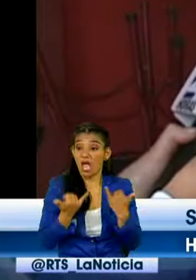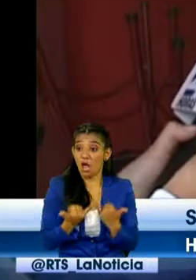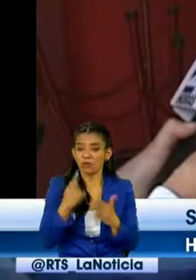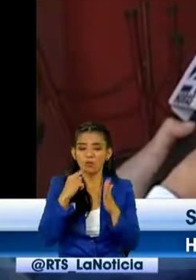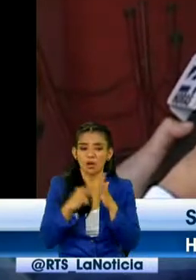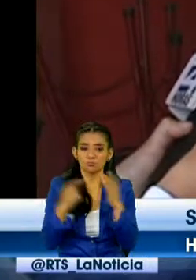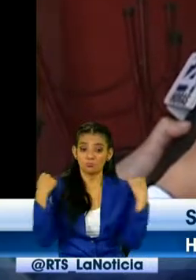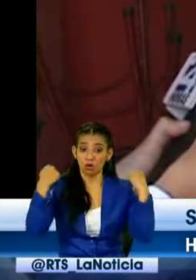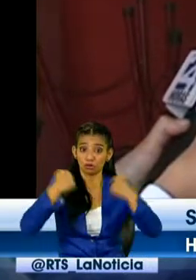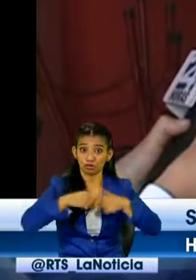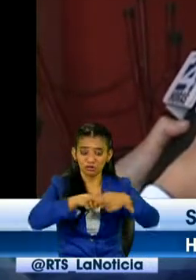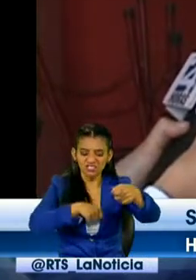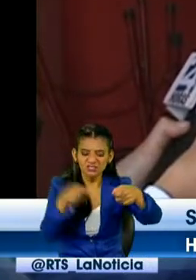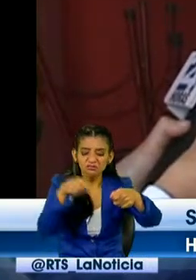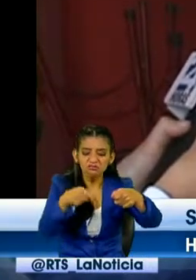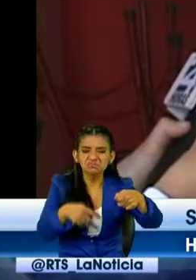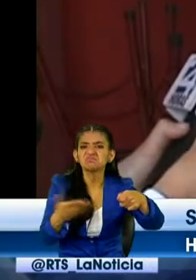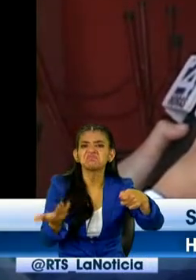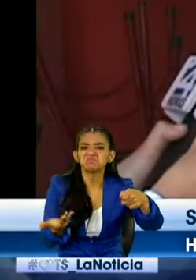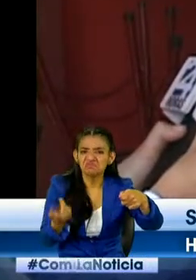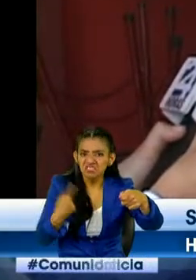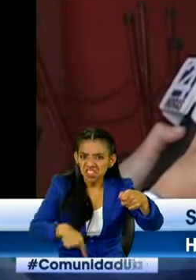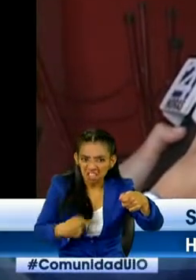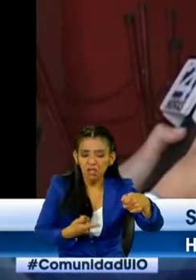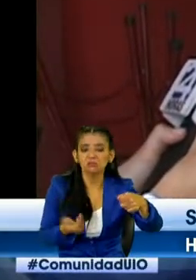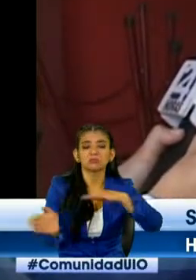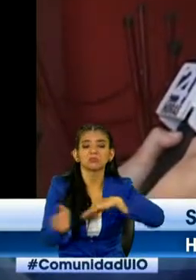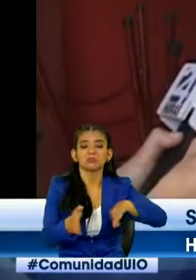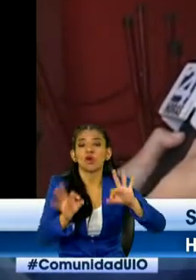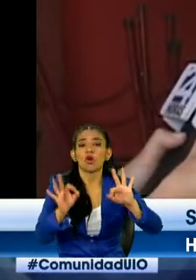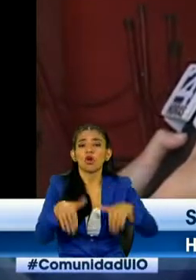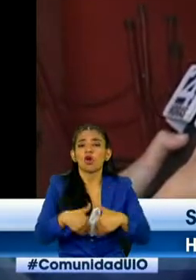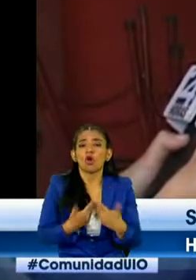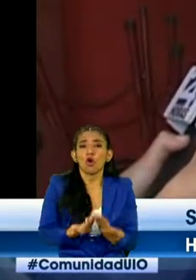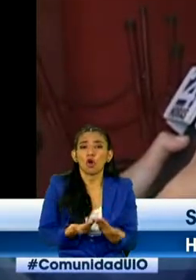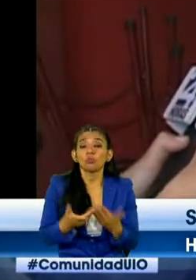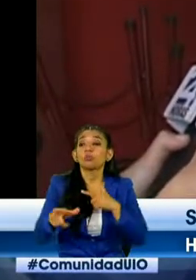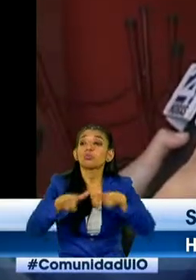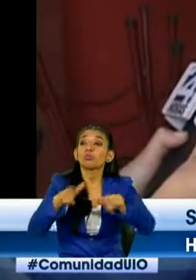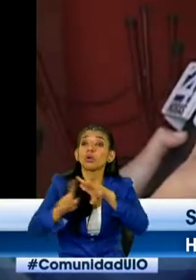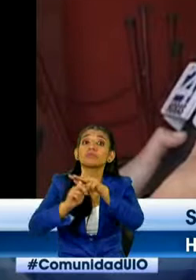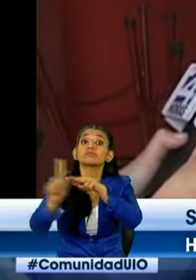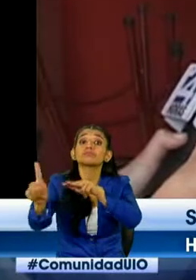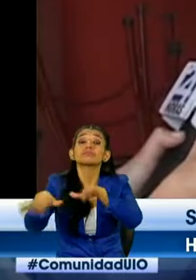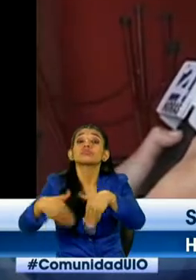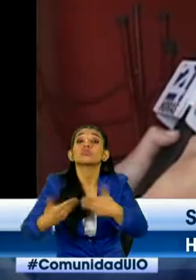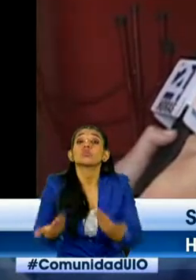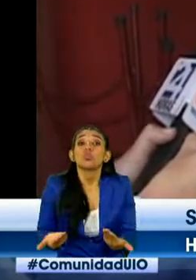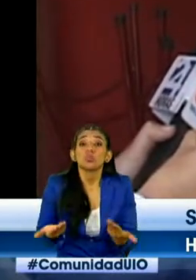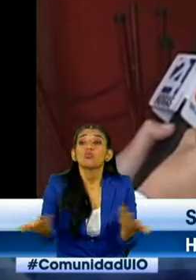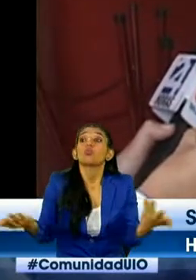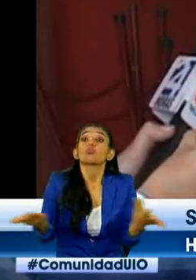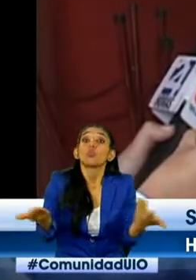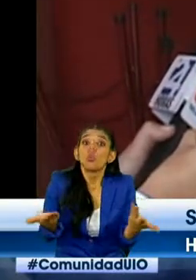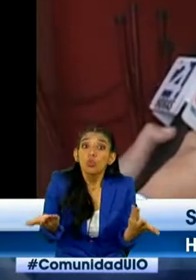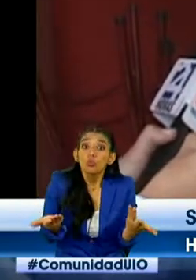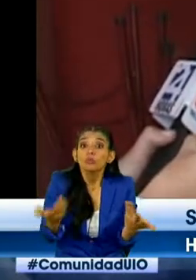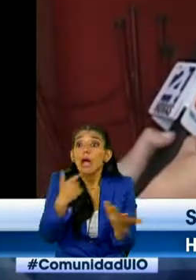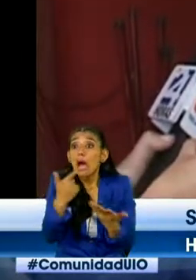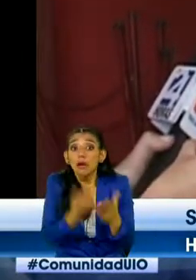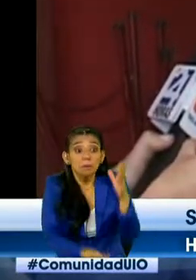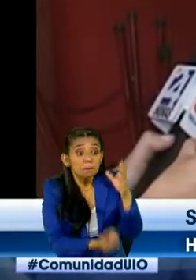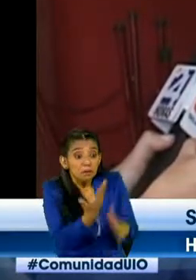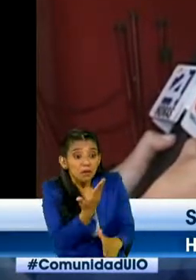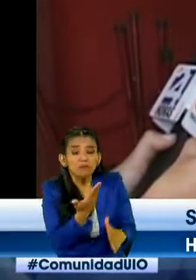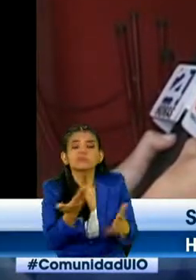las mochilas, cómo debemos prevenirnos, a dónde tenemos que evacuarnos en caso de una posible